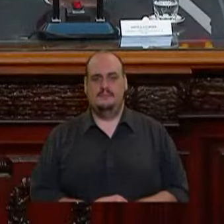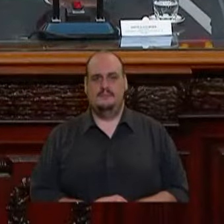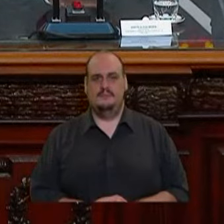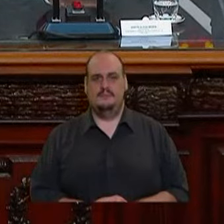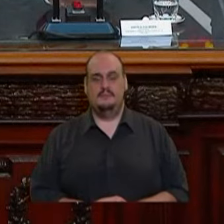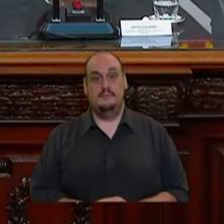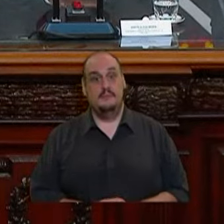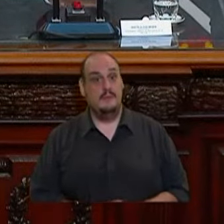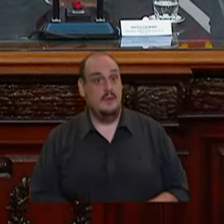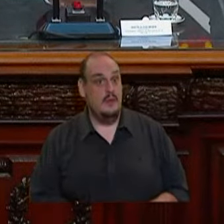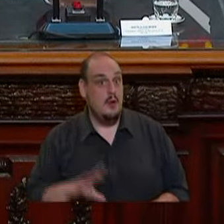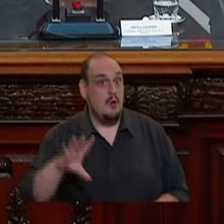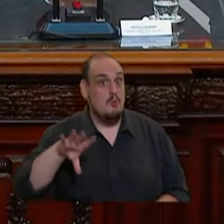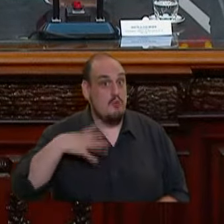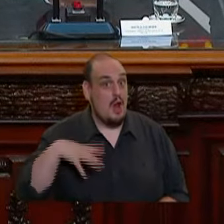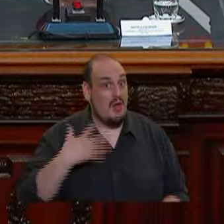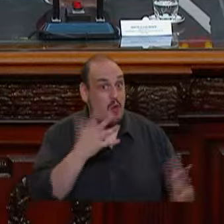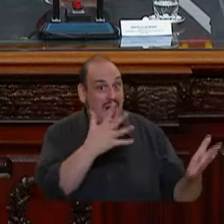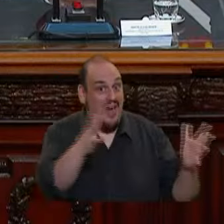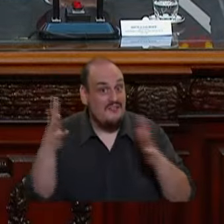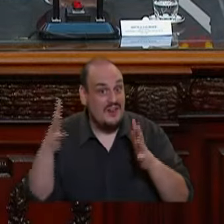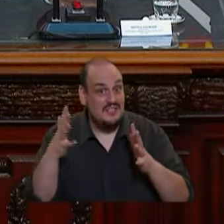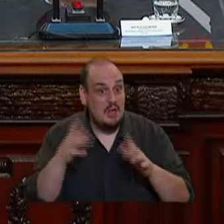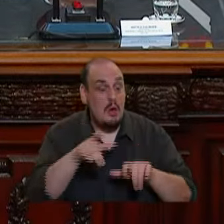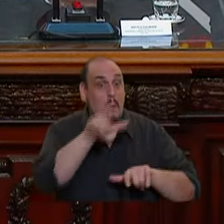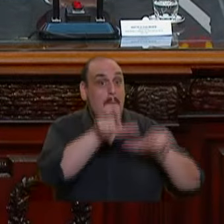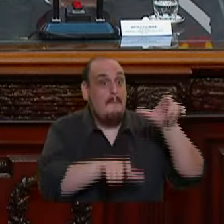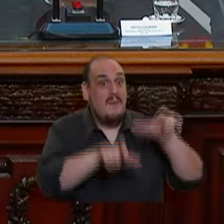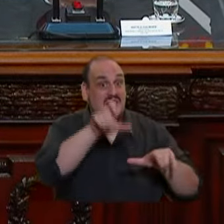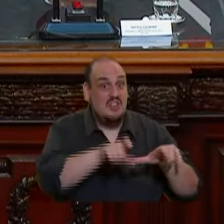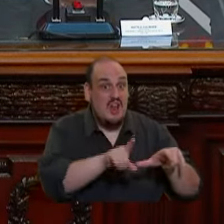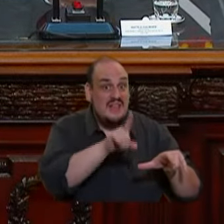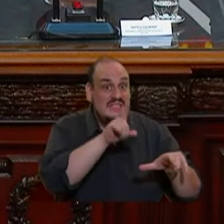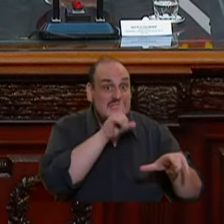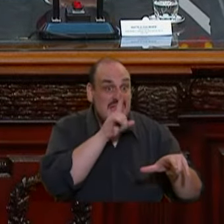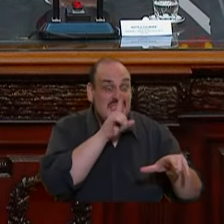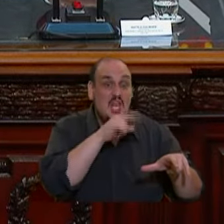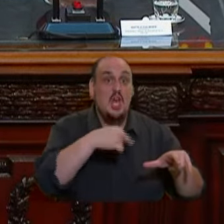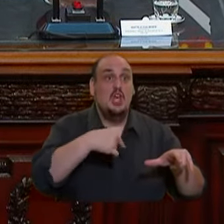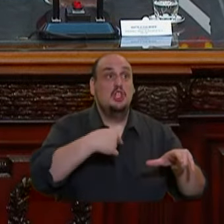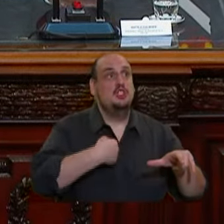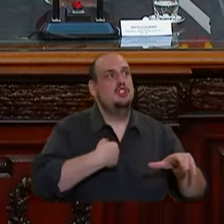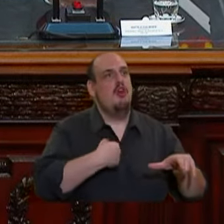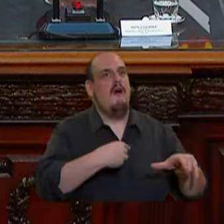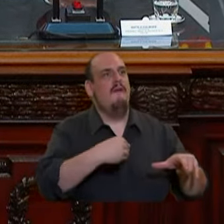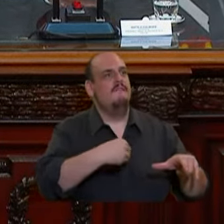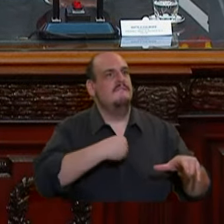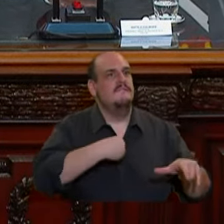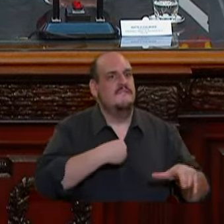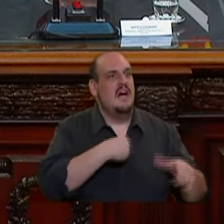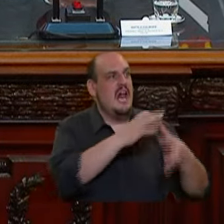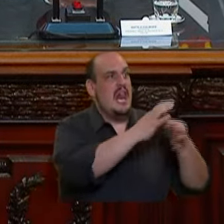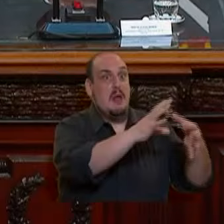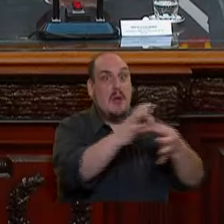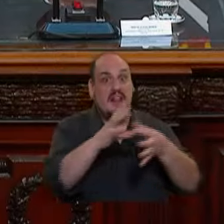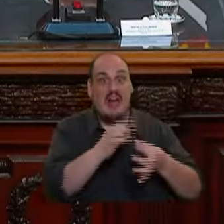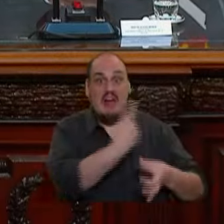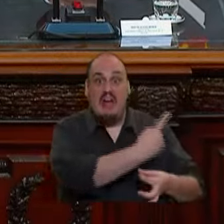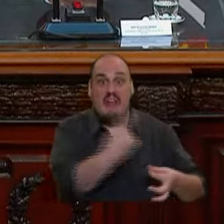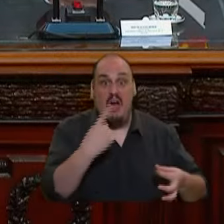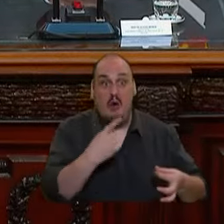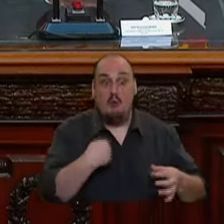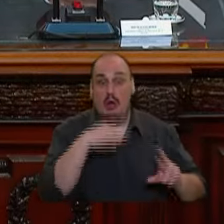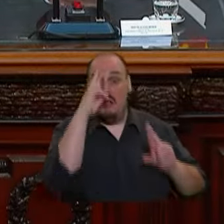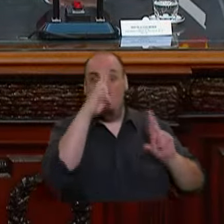Por si no se escuchó por los aplausos, ofende el silencio de aquellos que se dicen republicanos.